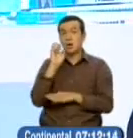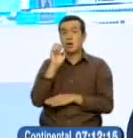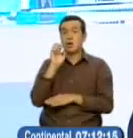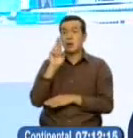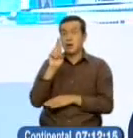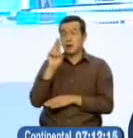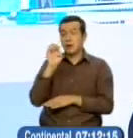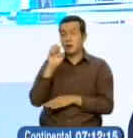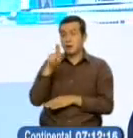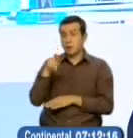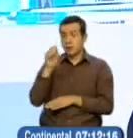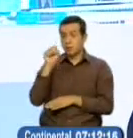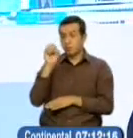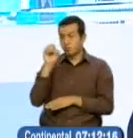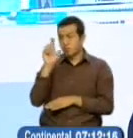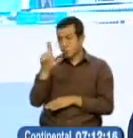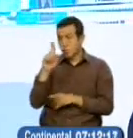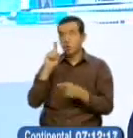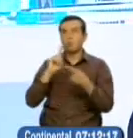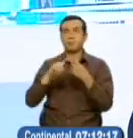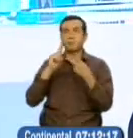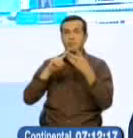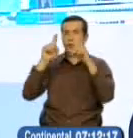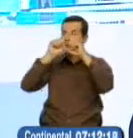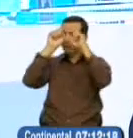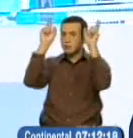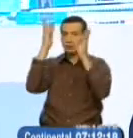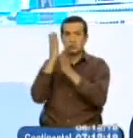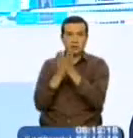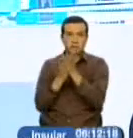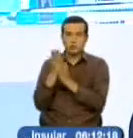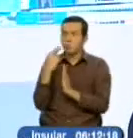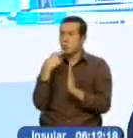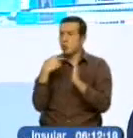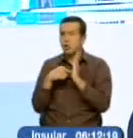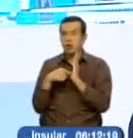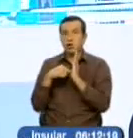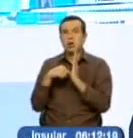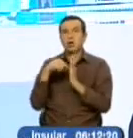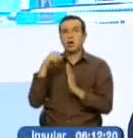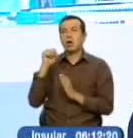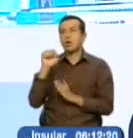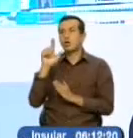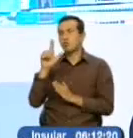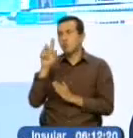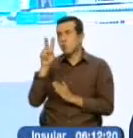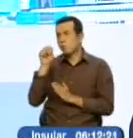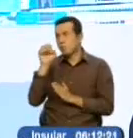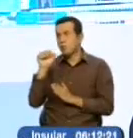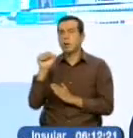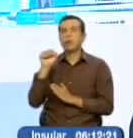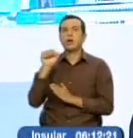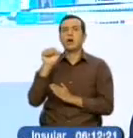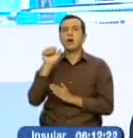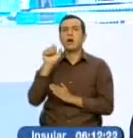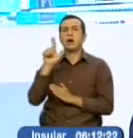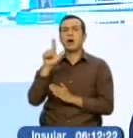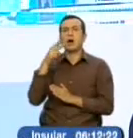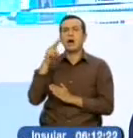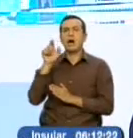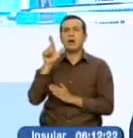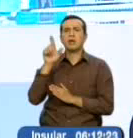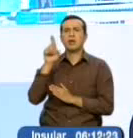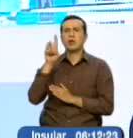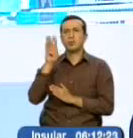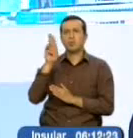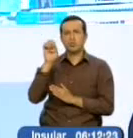estar presente en esto, las mismas empresas de servicios como Schlumberger, Baker, Halliburton. Hay